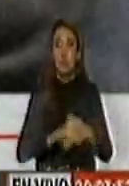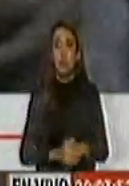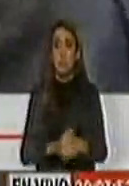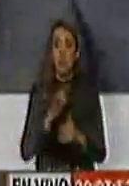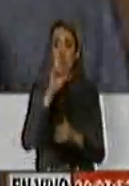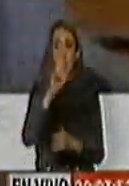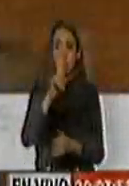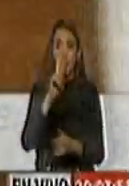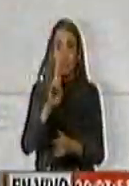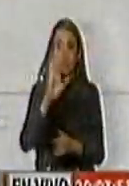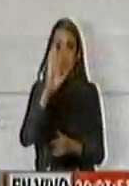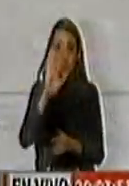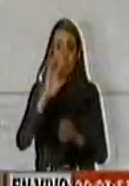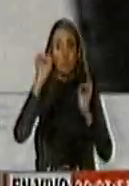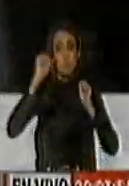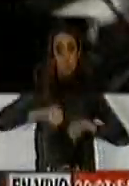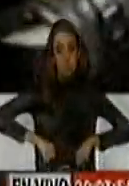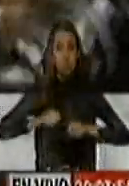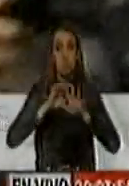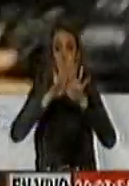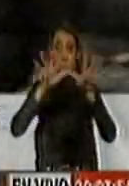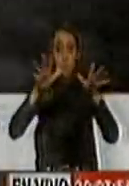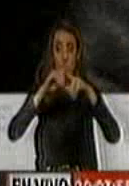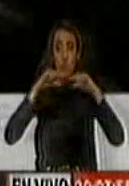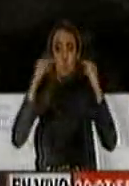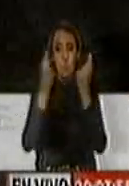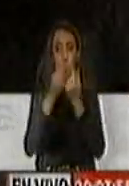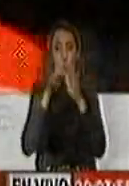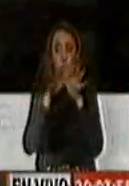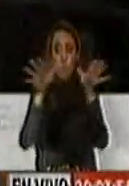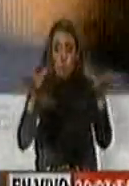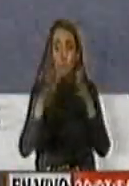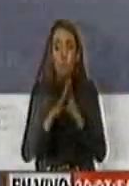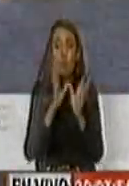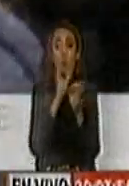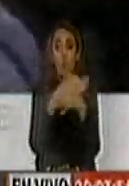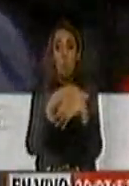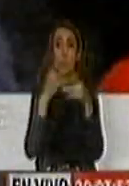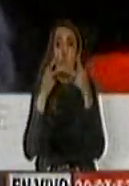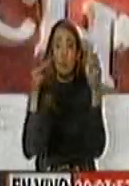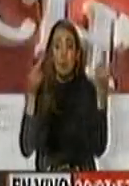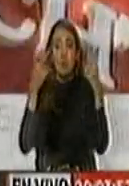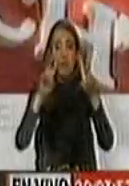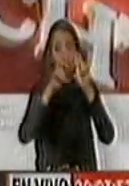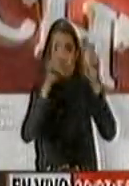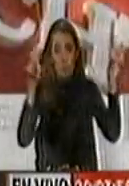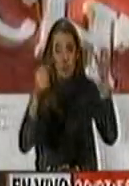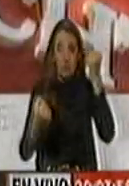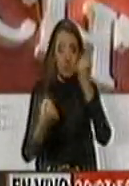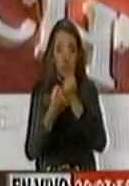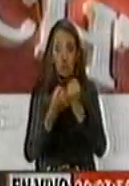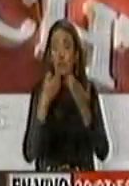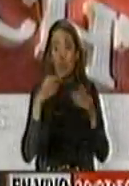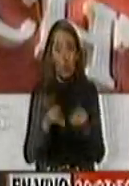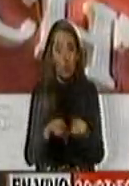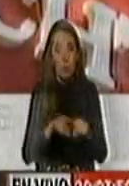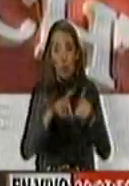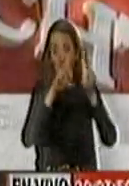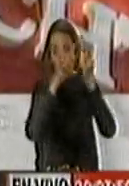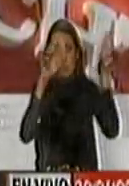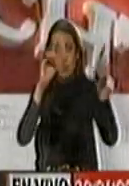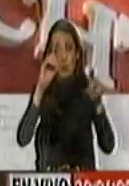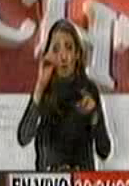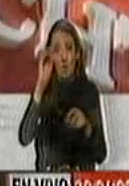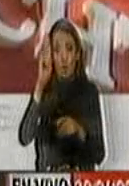Ruth Amoroso investiga una supuesta red de corrupción que involucraría a funcionarios públicos y multinacionales, como Odebrecht, en la entrega